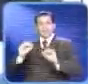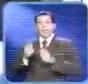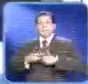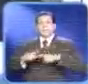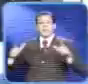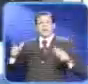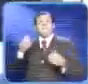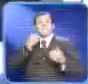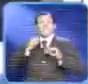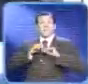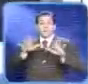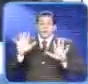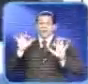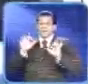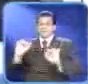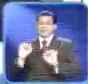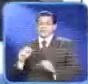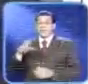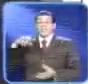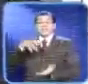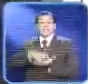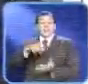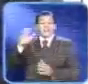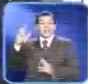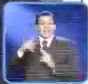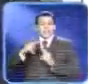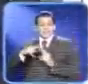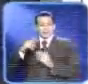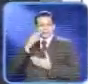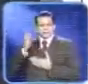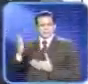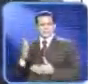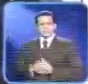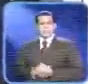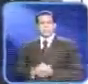propagación de enfermedades. Desde el estado Táchira, Zulma López, El Observador.